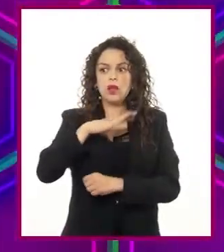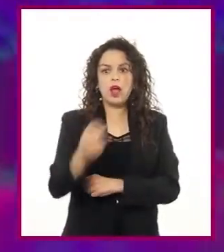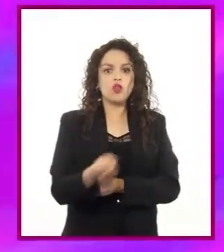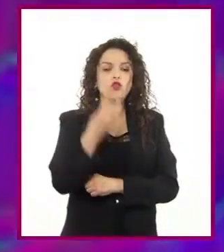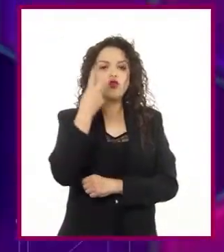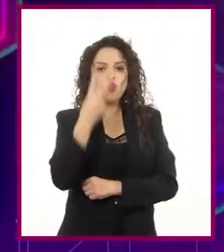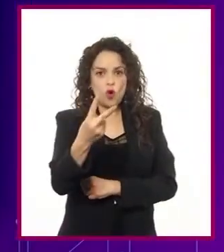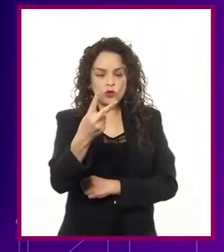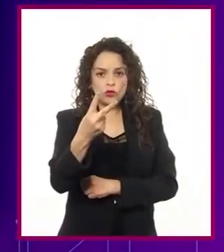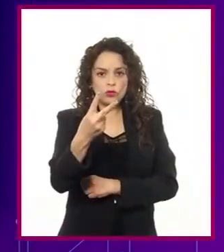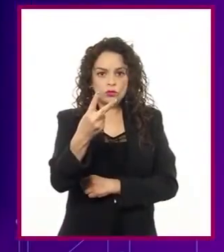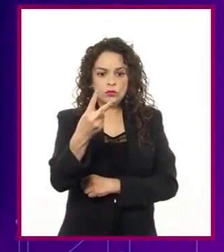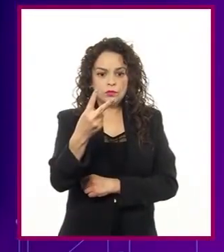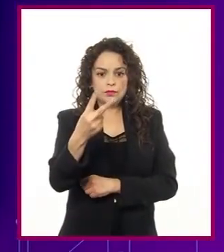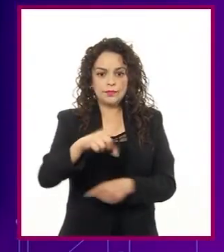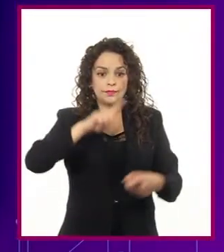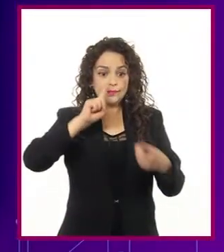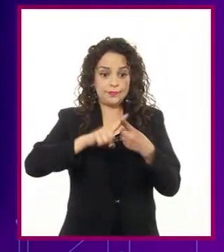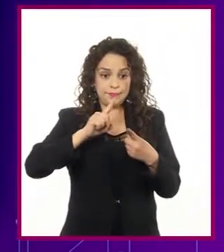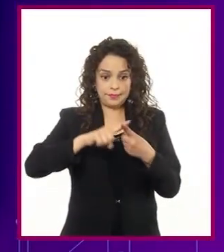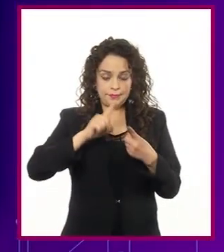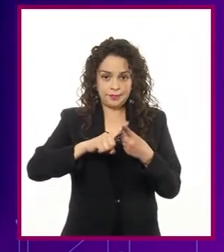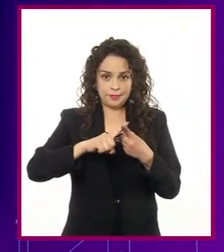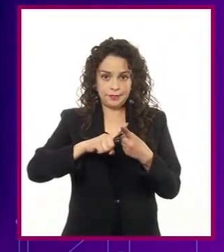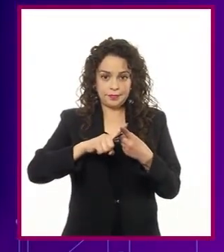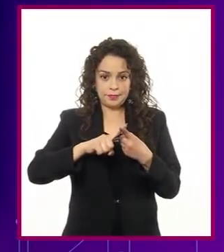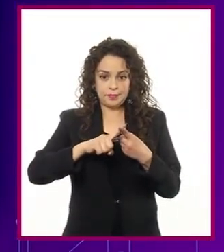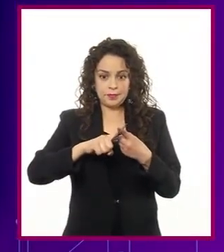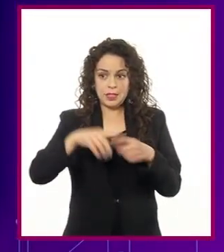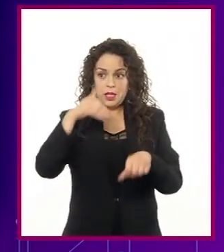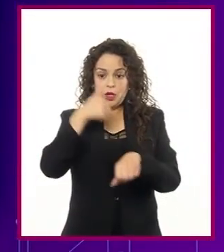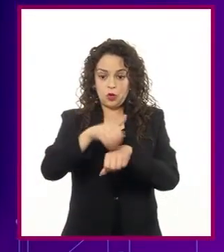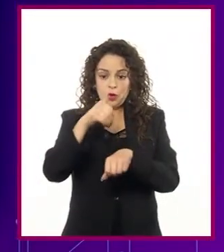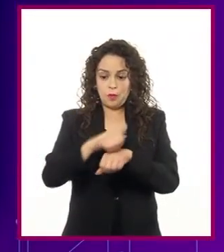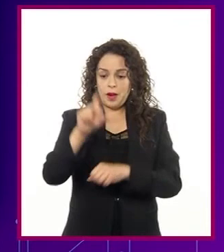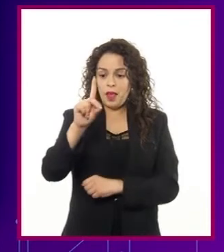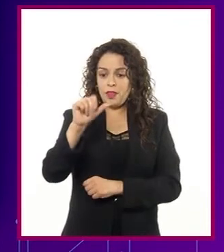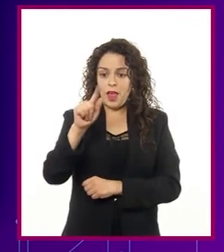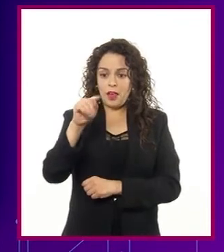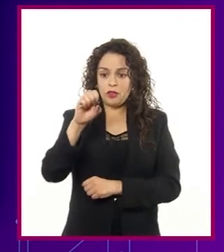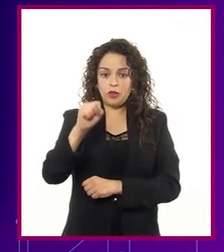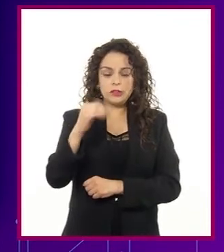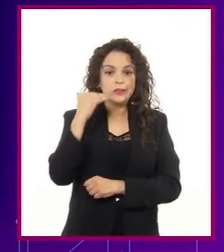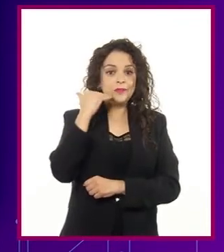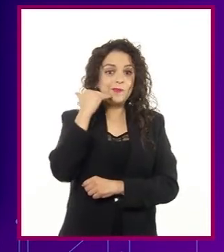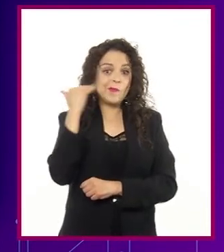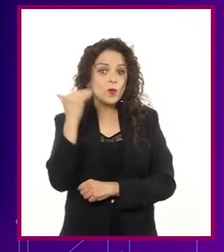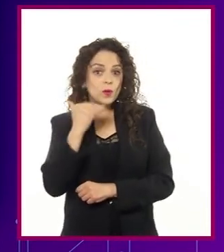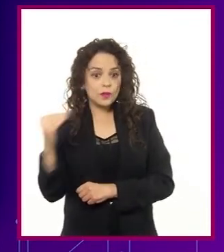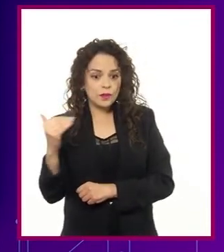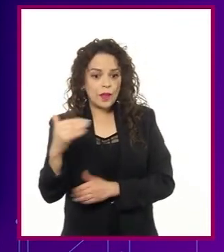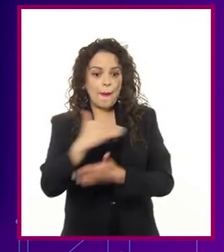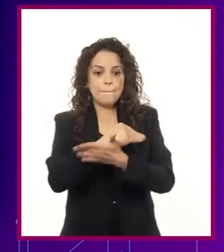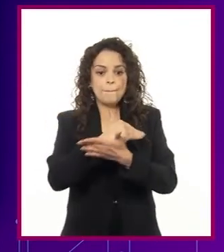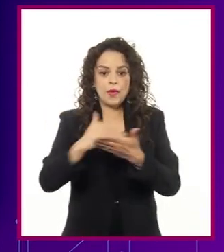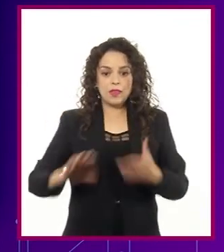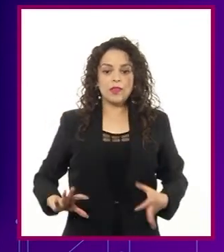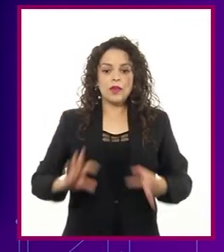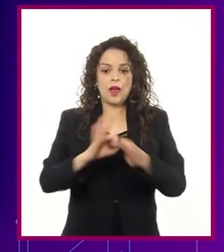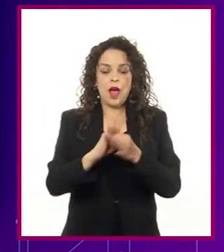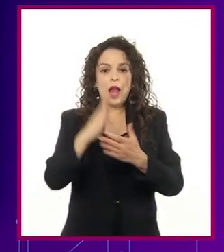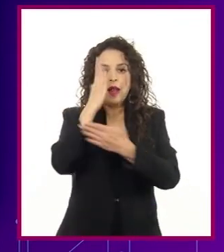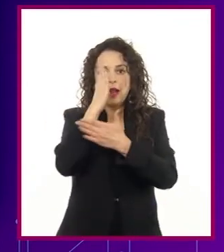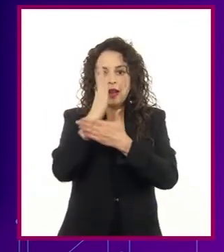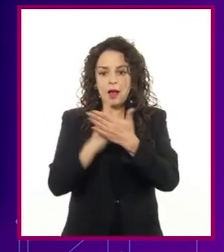criterios. Caso 1. Cuando el número de datos es impar, la mediana corresponde al dato del